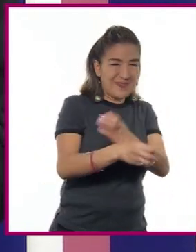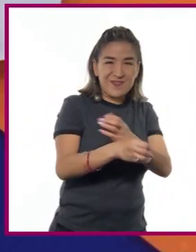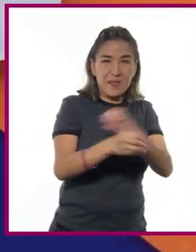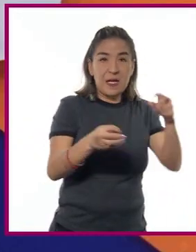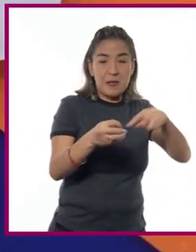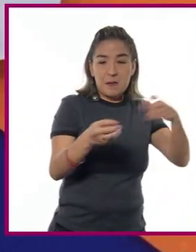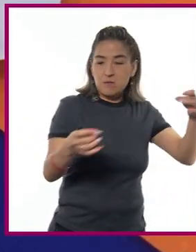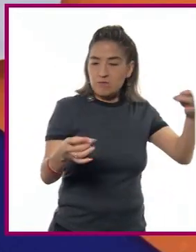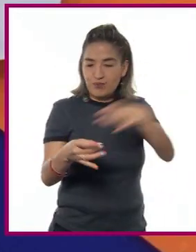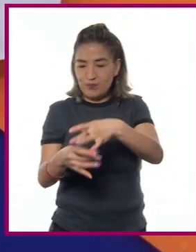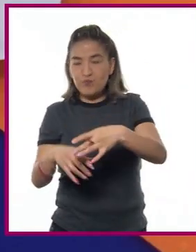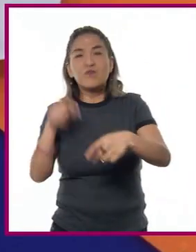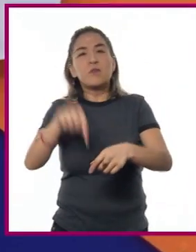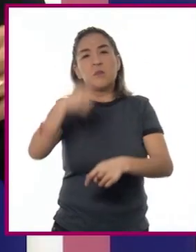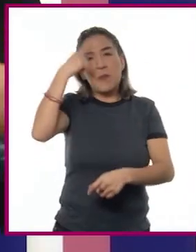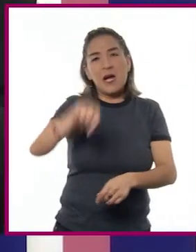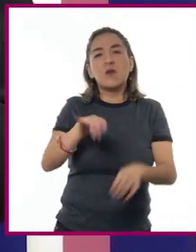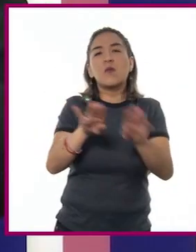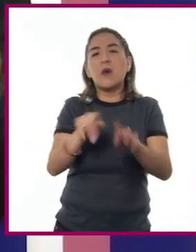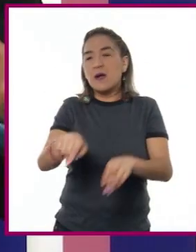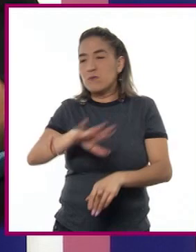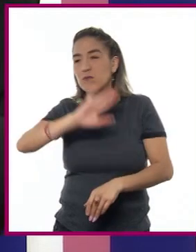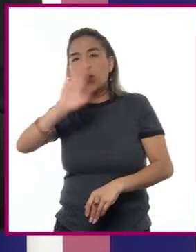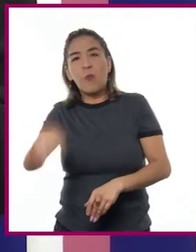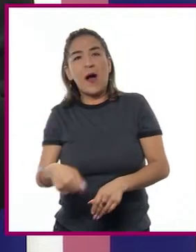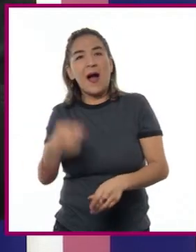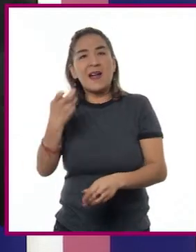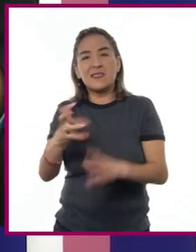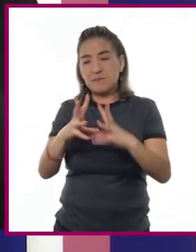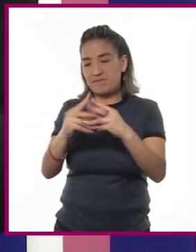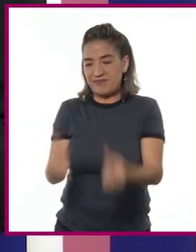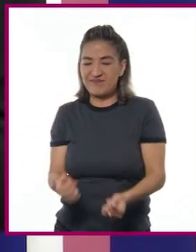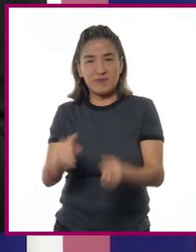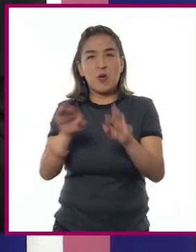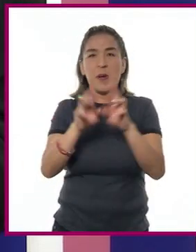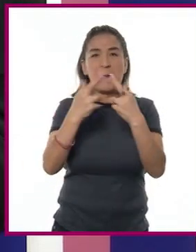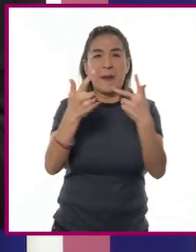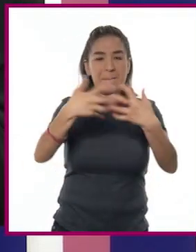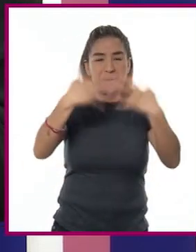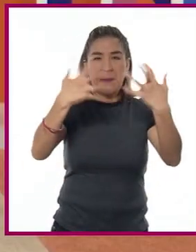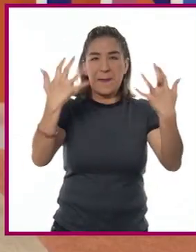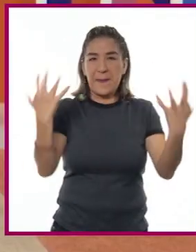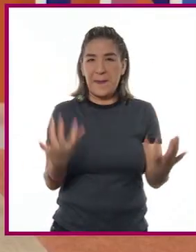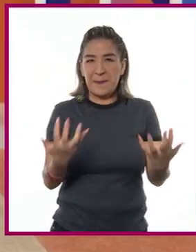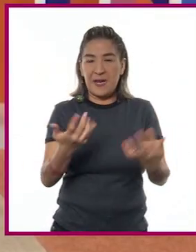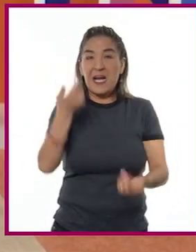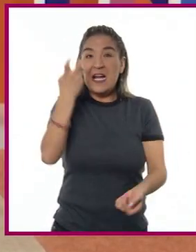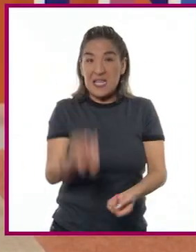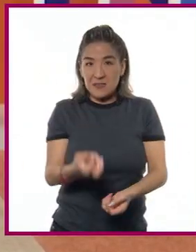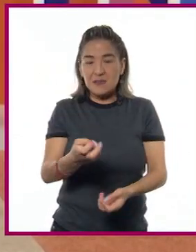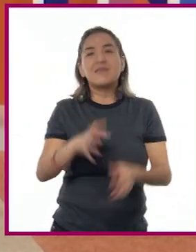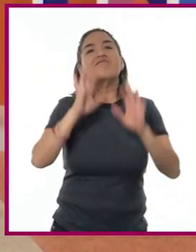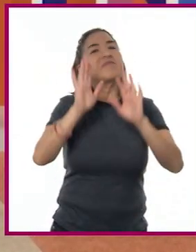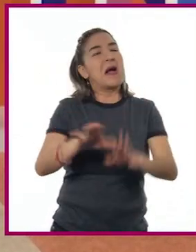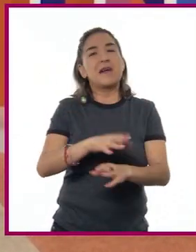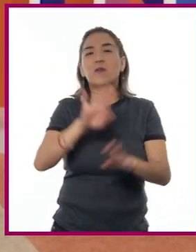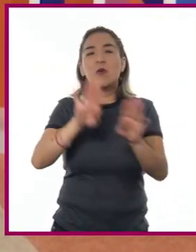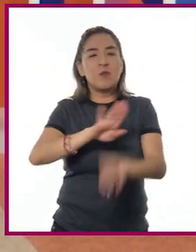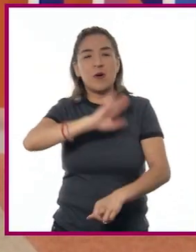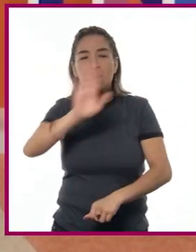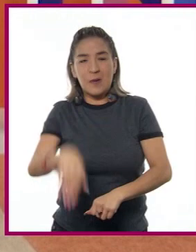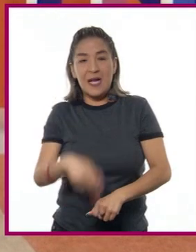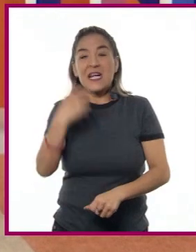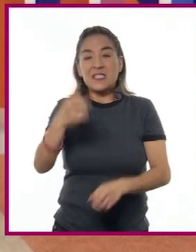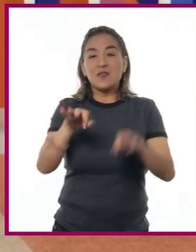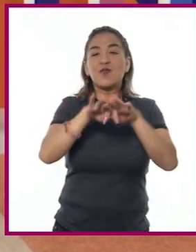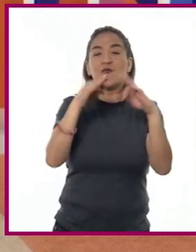es lo que va a producir, va a romper enlaces, va a romper moléculas y por eso las va a matar. Esa es una